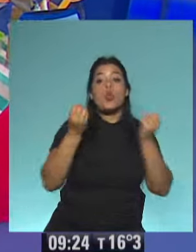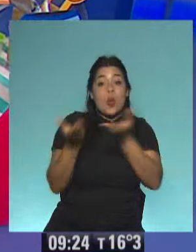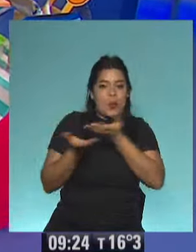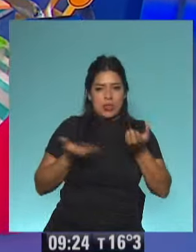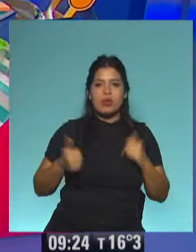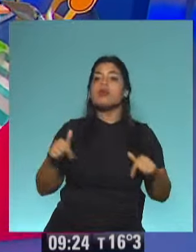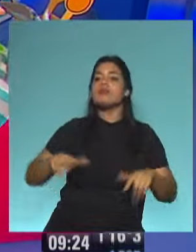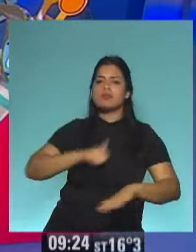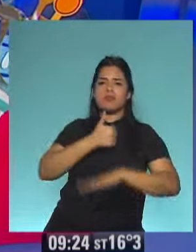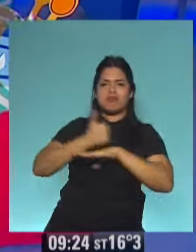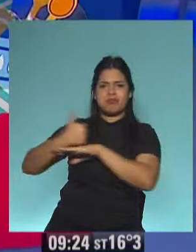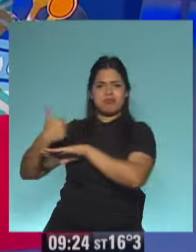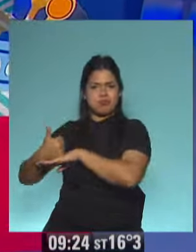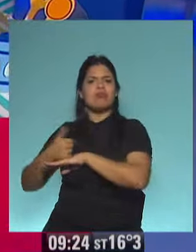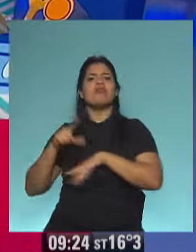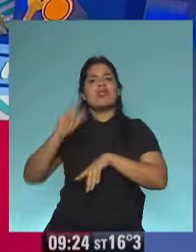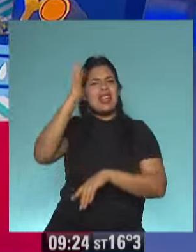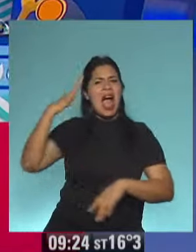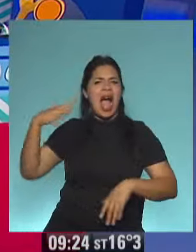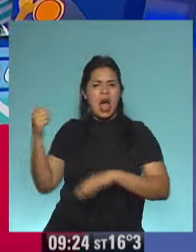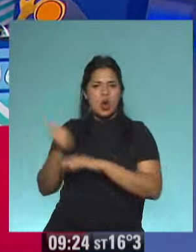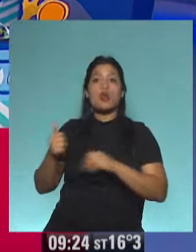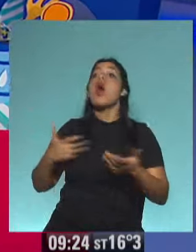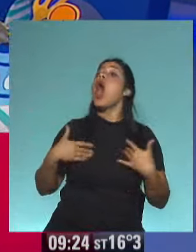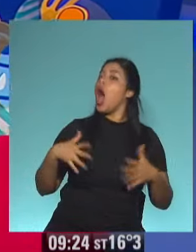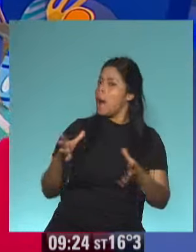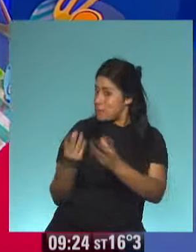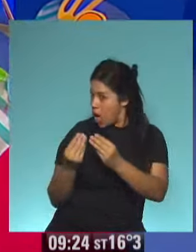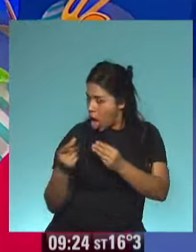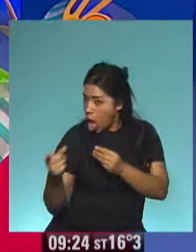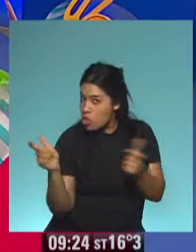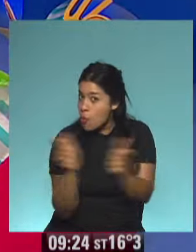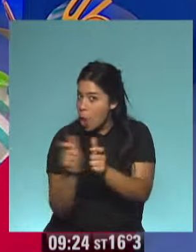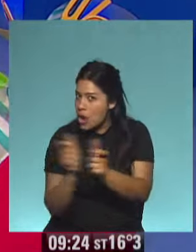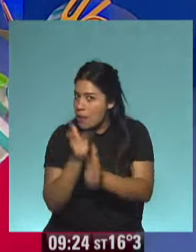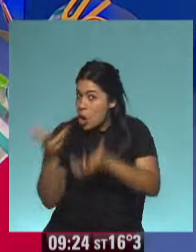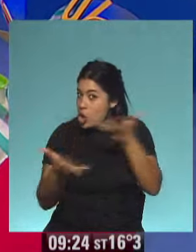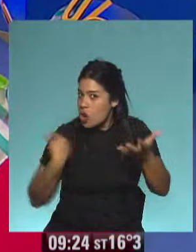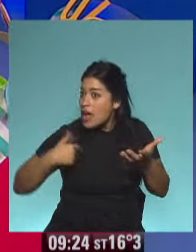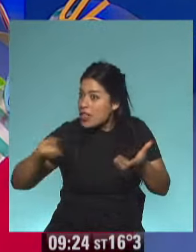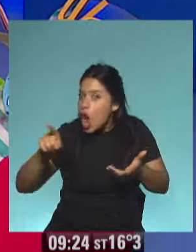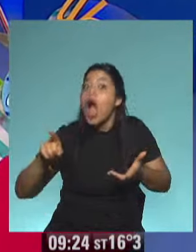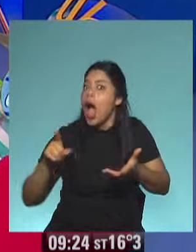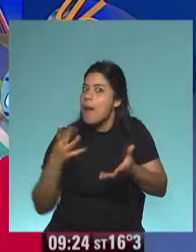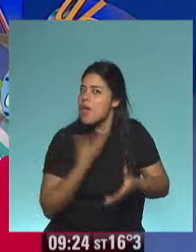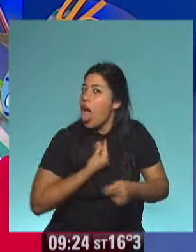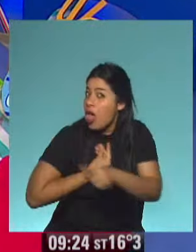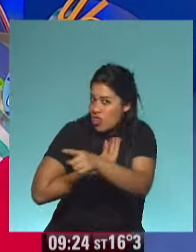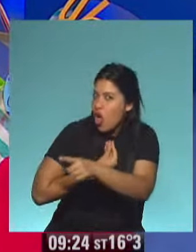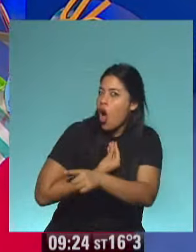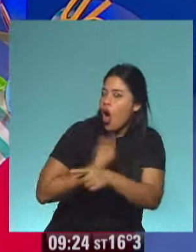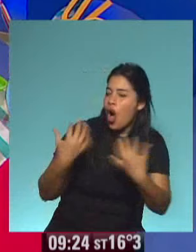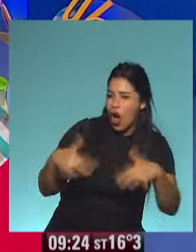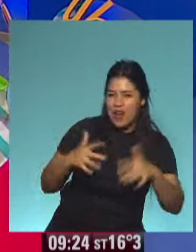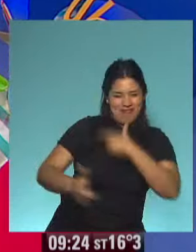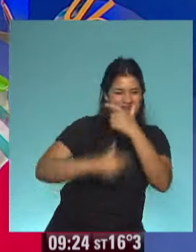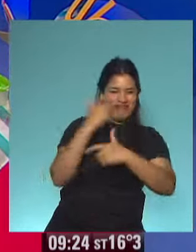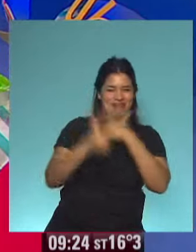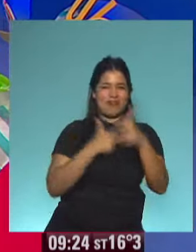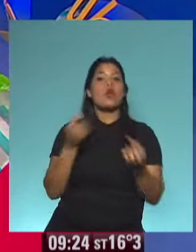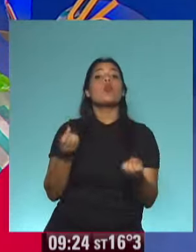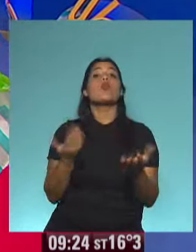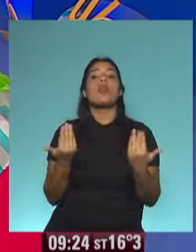Acá estamos con que tiemblen, cocineros argentinos, que tiemblen nomás. Sí, tiemblan, tiemblan cuando nos ven, cuando con las cosas que hacemos. Bueno. Muy